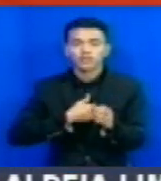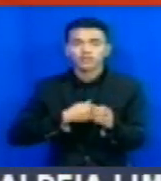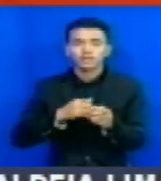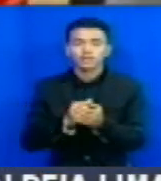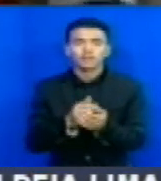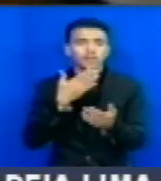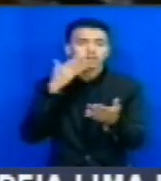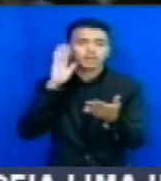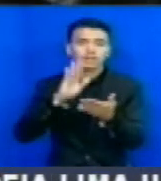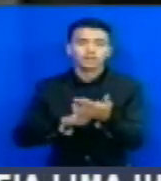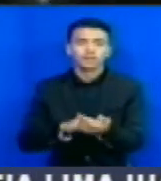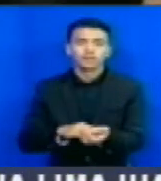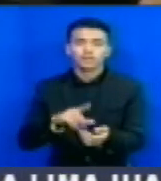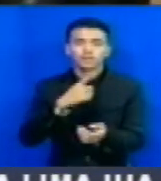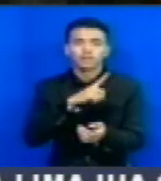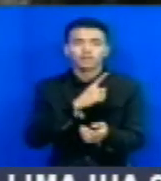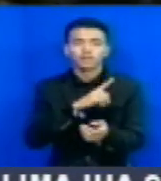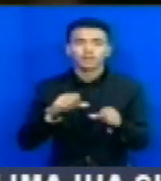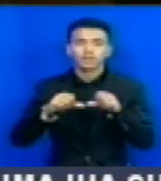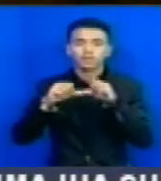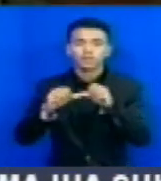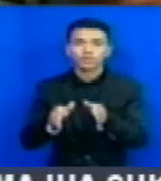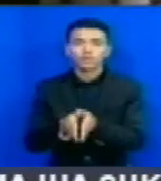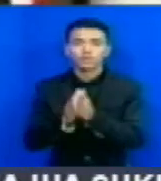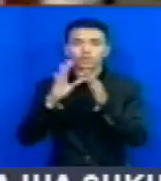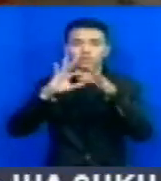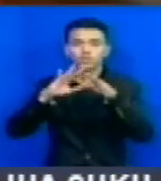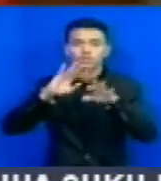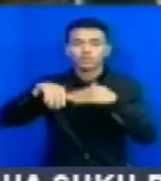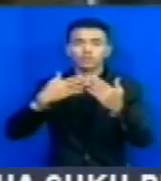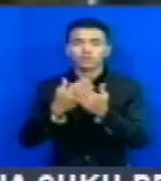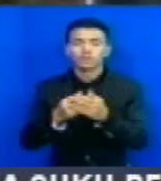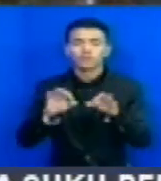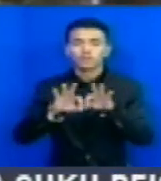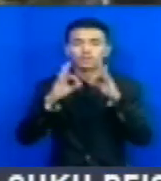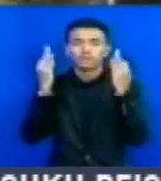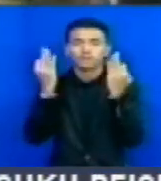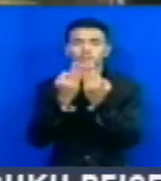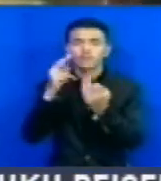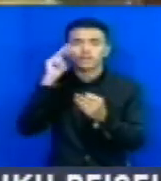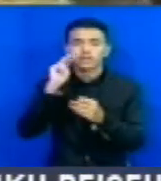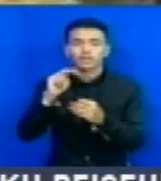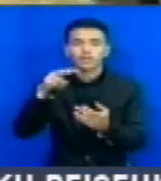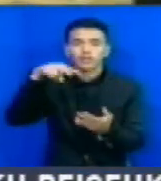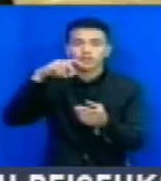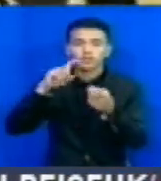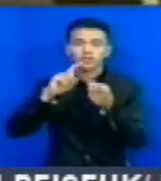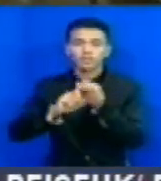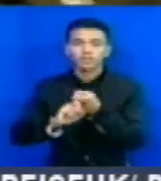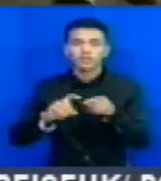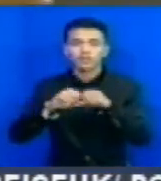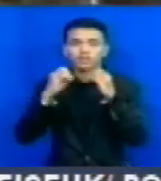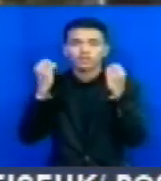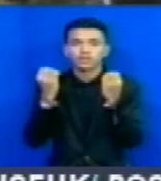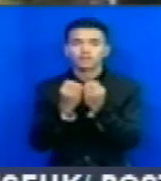te la ver a apuras. Lere Anan Timur continua encoraza membro roto Sagrada Familia Nyan, atu hametin